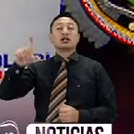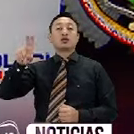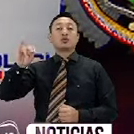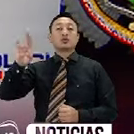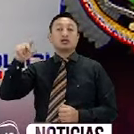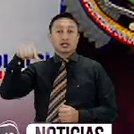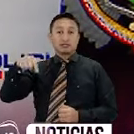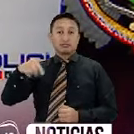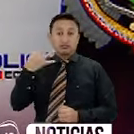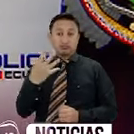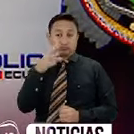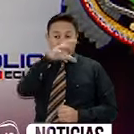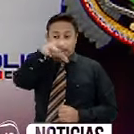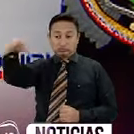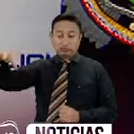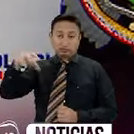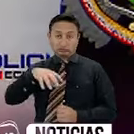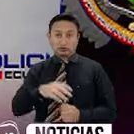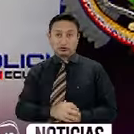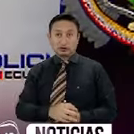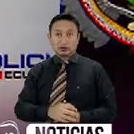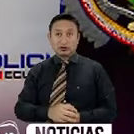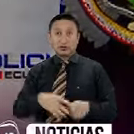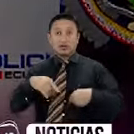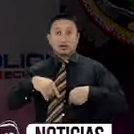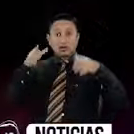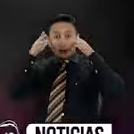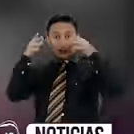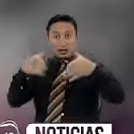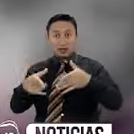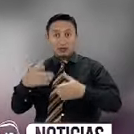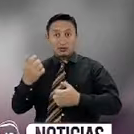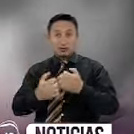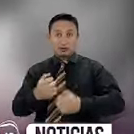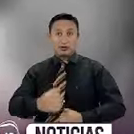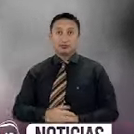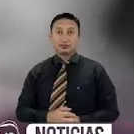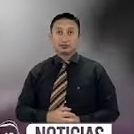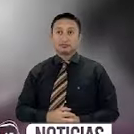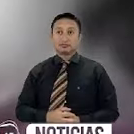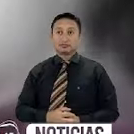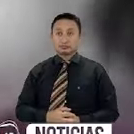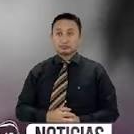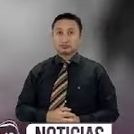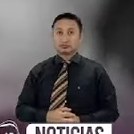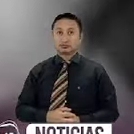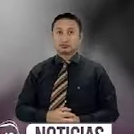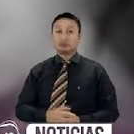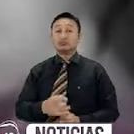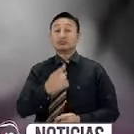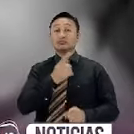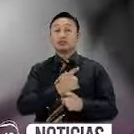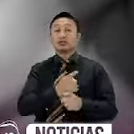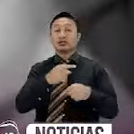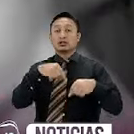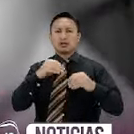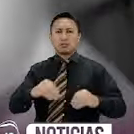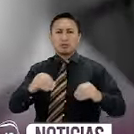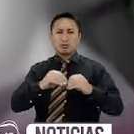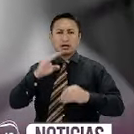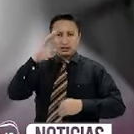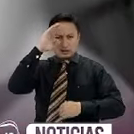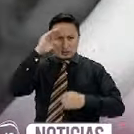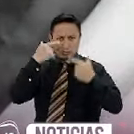esos lugares en los cuales que ha habido novedades. Exigen por ello más patrullajes no solo en